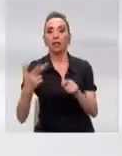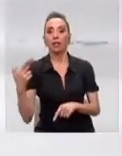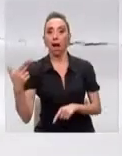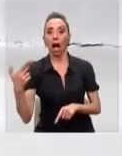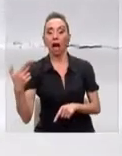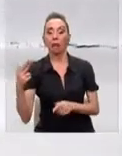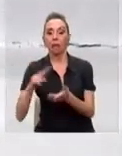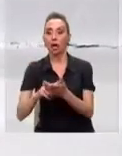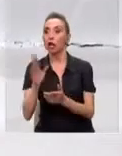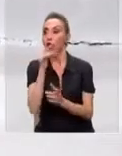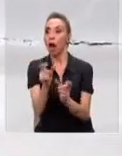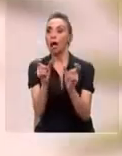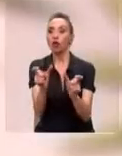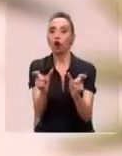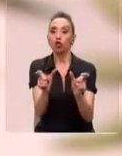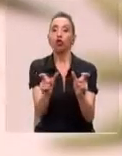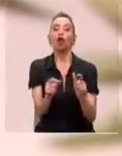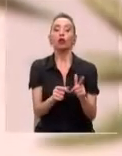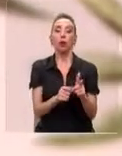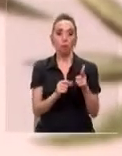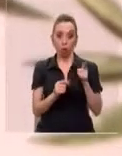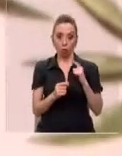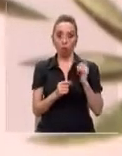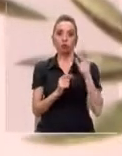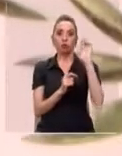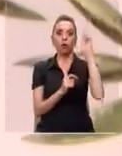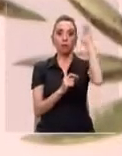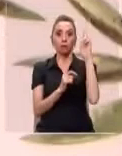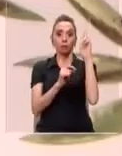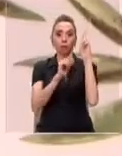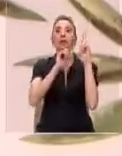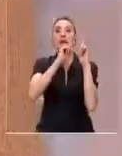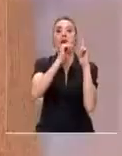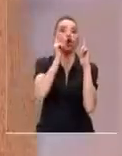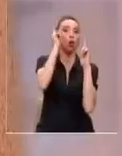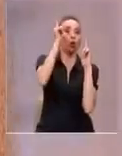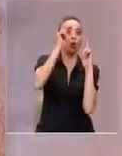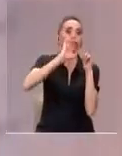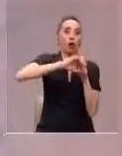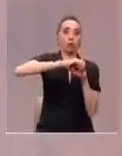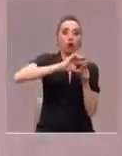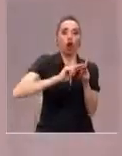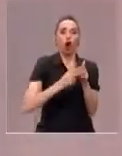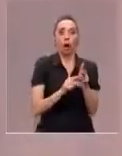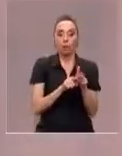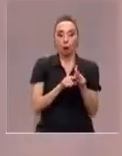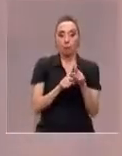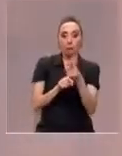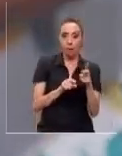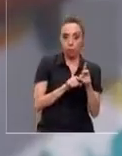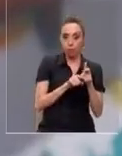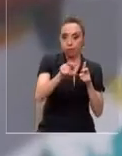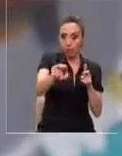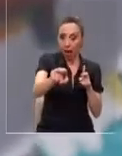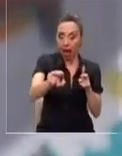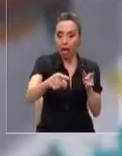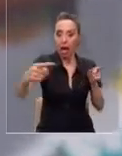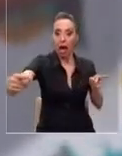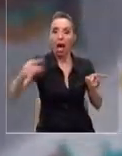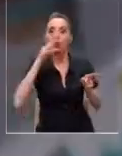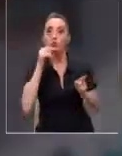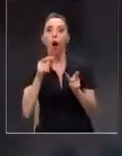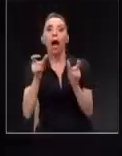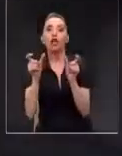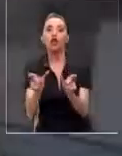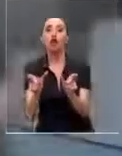tener el control del proyectil que va a ser expulsado por esa arma que está adaptada, porque como sabemos, no es un arma que fue